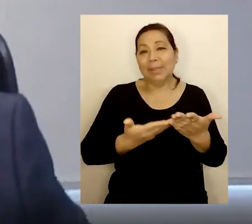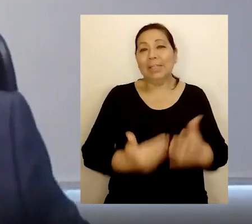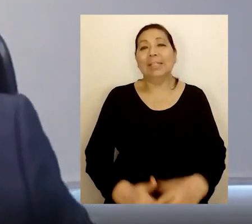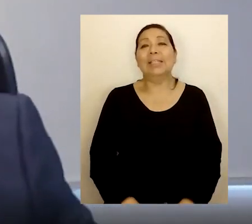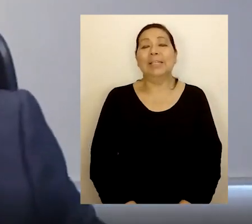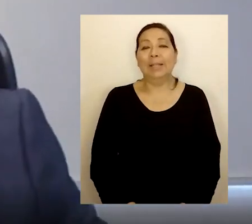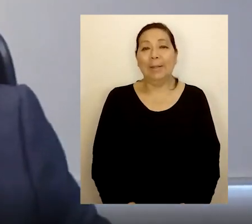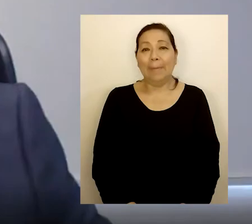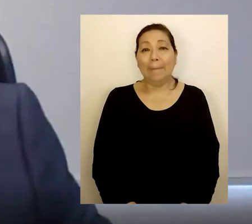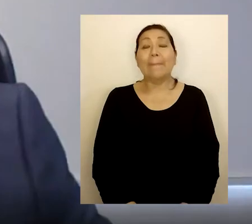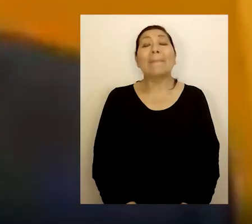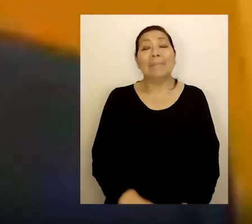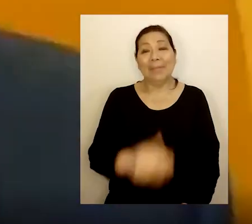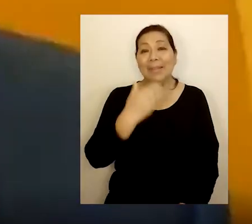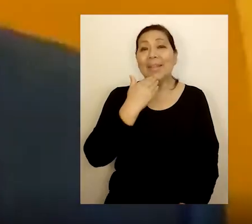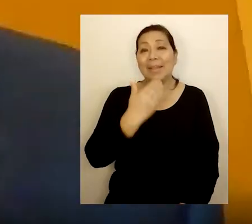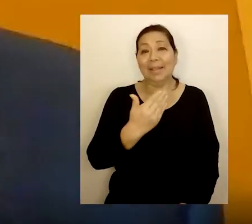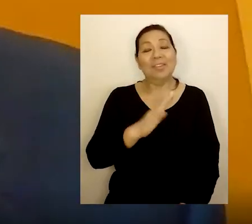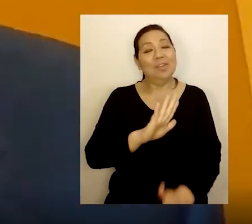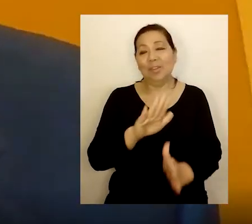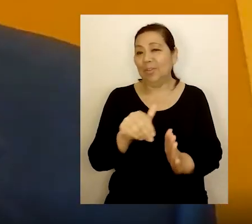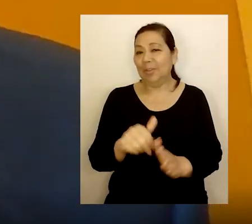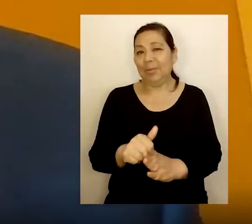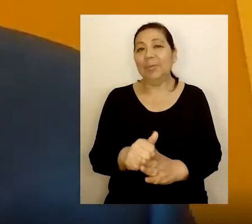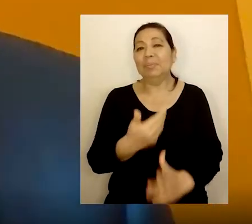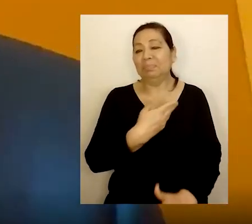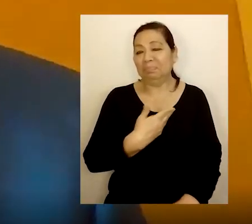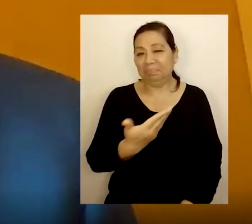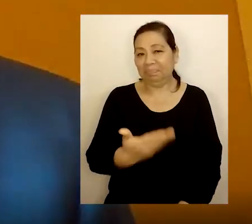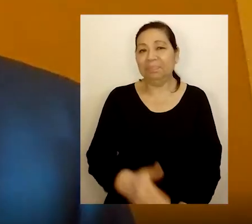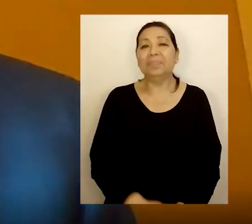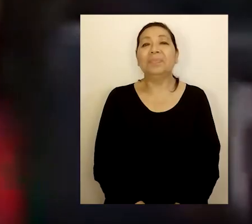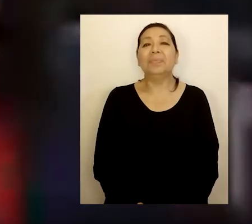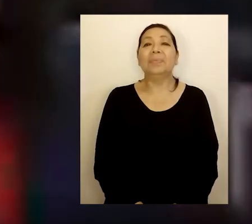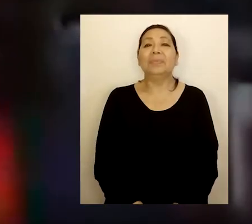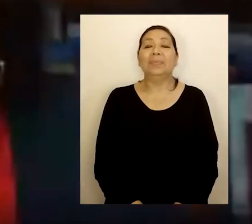prueba. Bien, muchas gracias. Eso es todo, presidente.